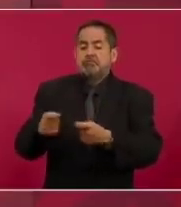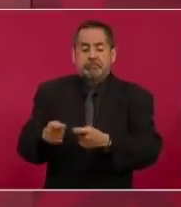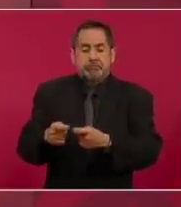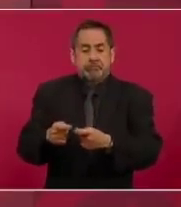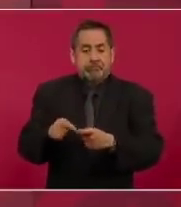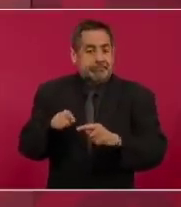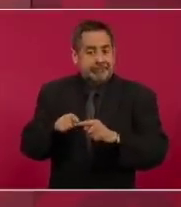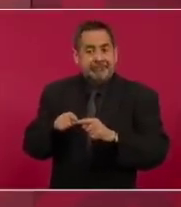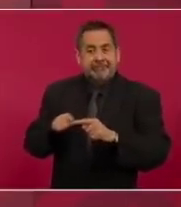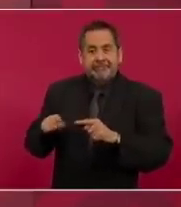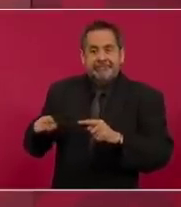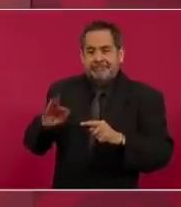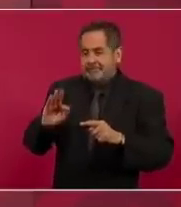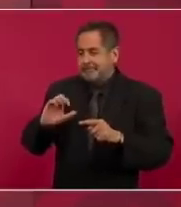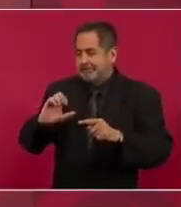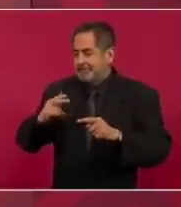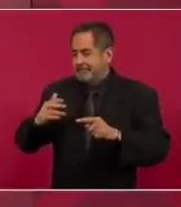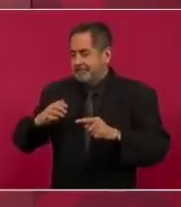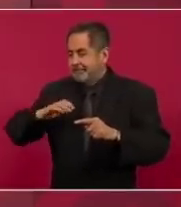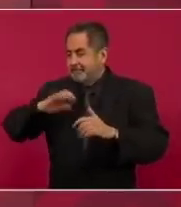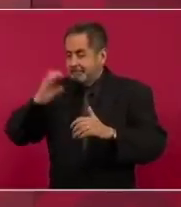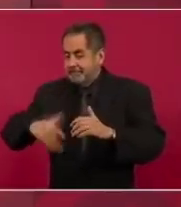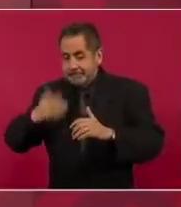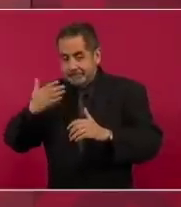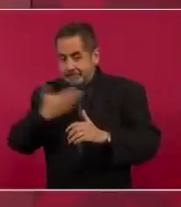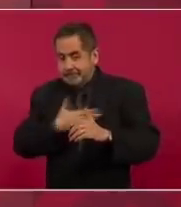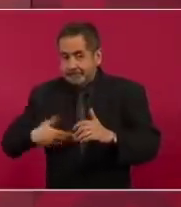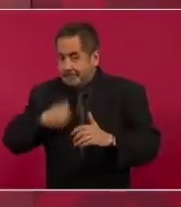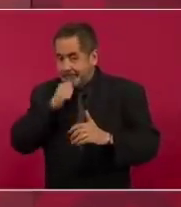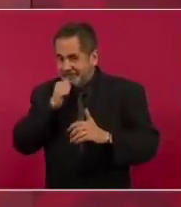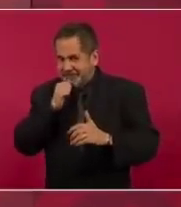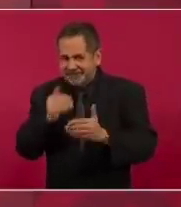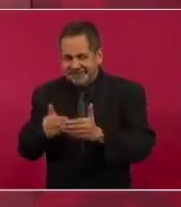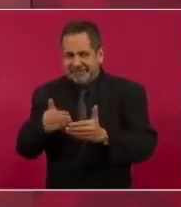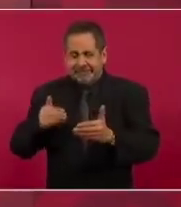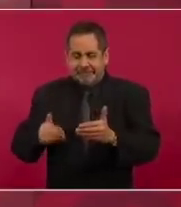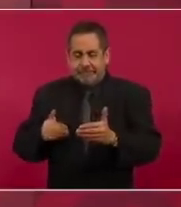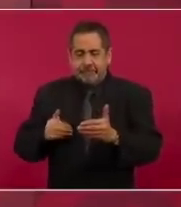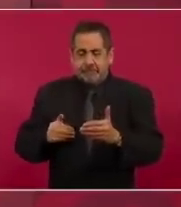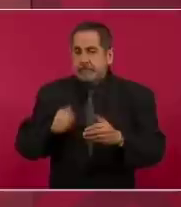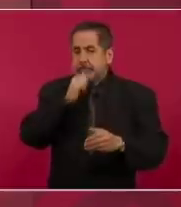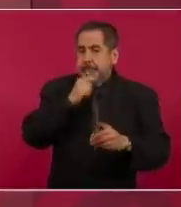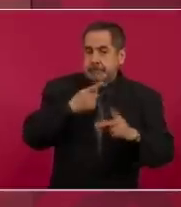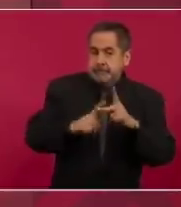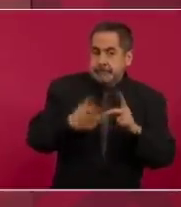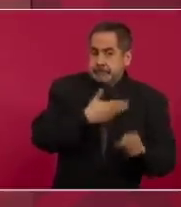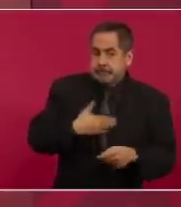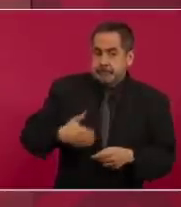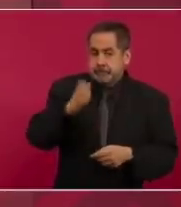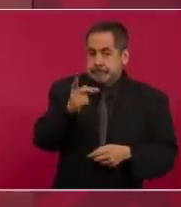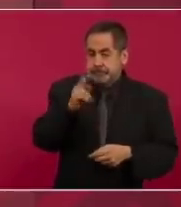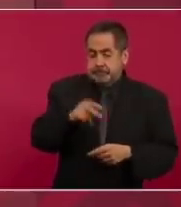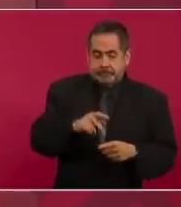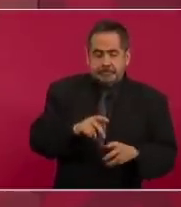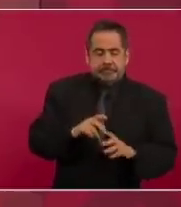antes de que saliera Calderón, antes de que entrara Peña. Le entregan